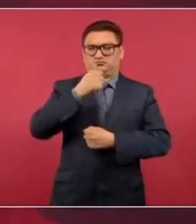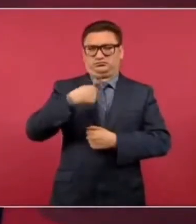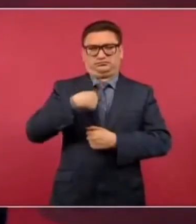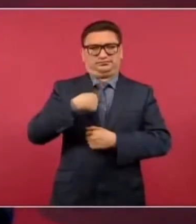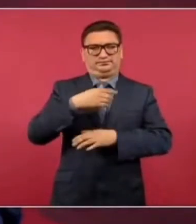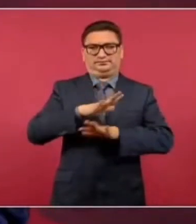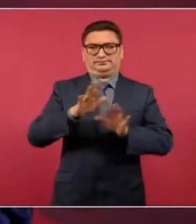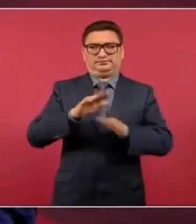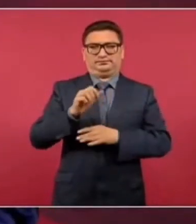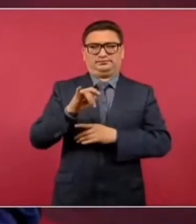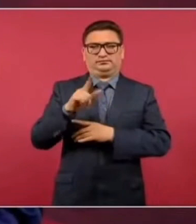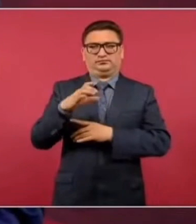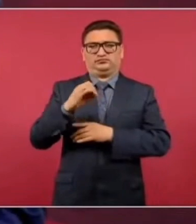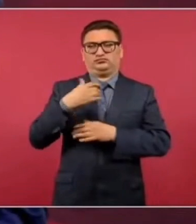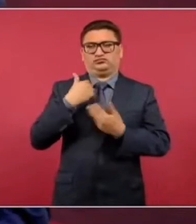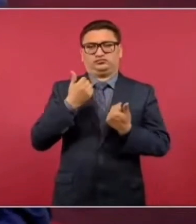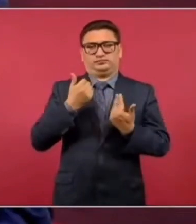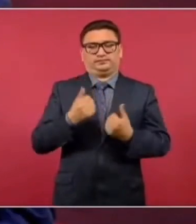nadie